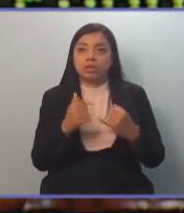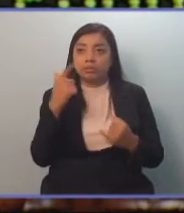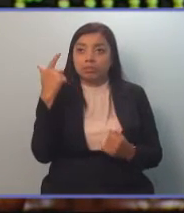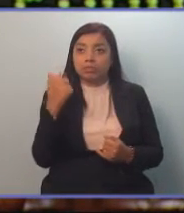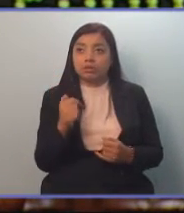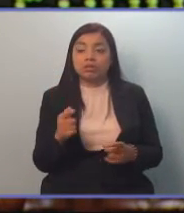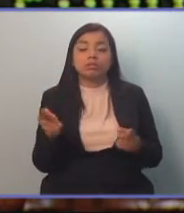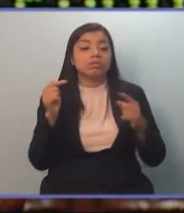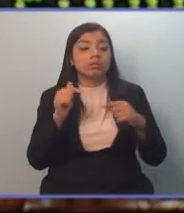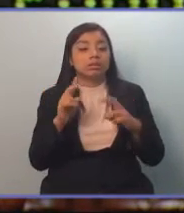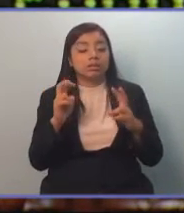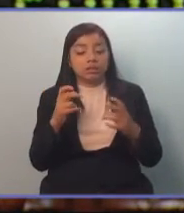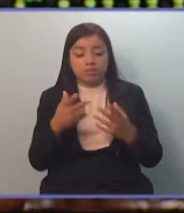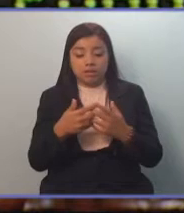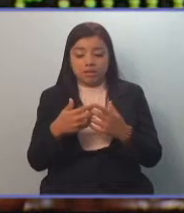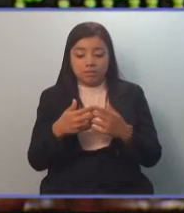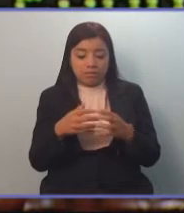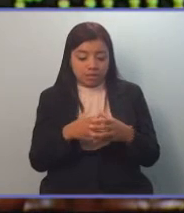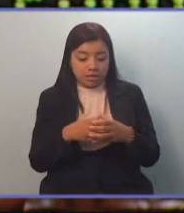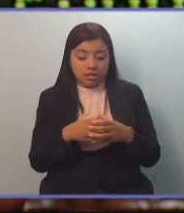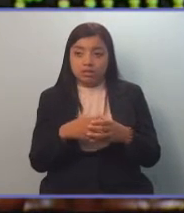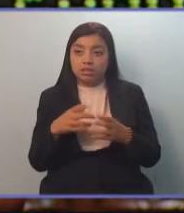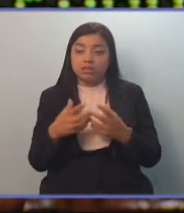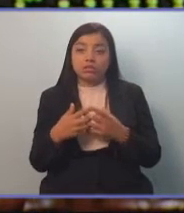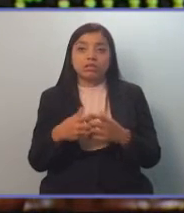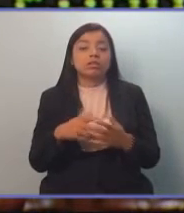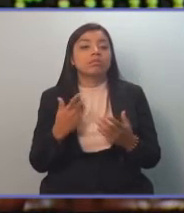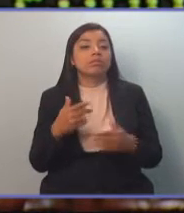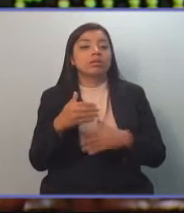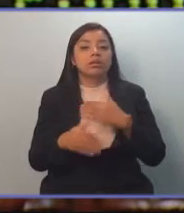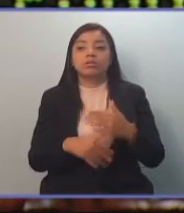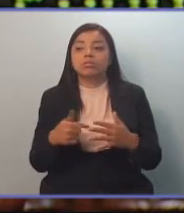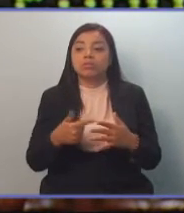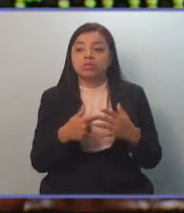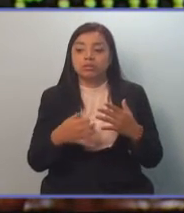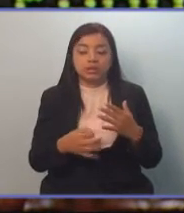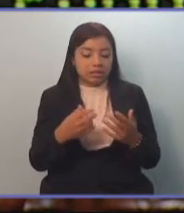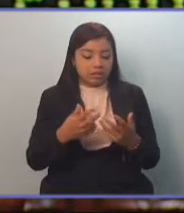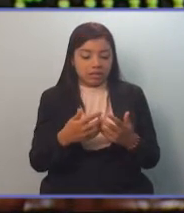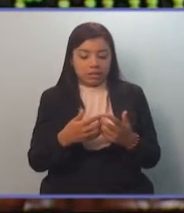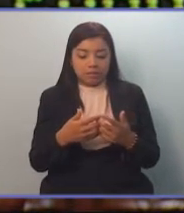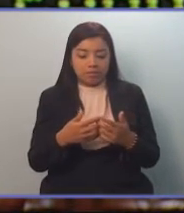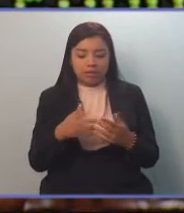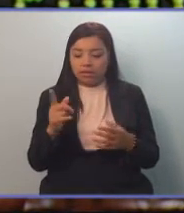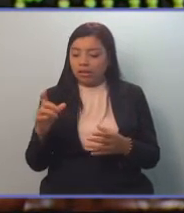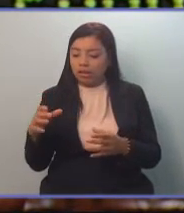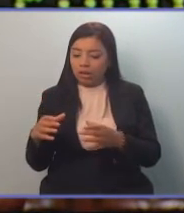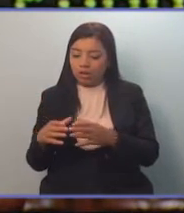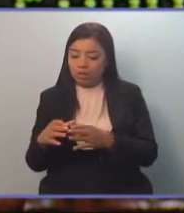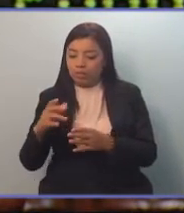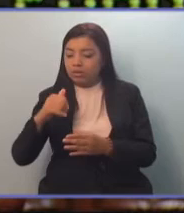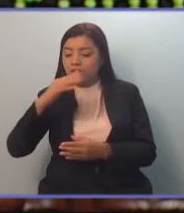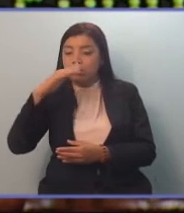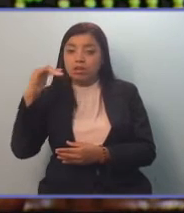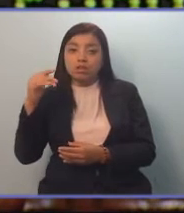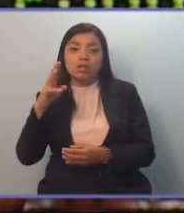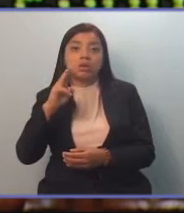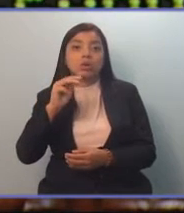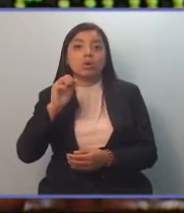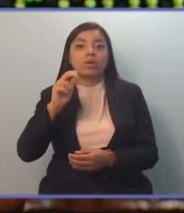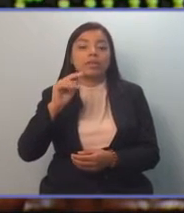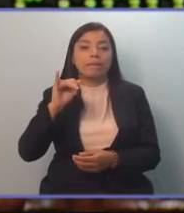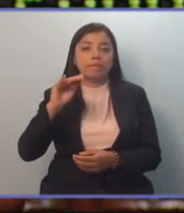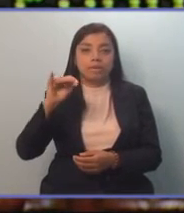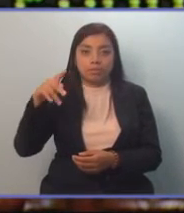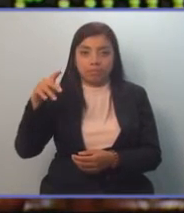el caso de la micro y pequeña empresa, la constancia de calificación de empresa emitida por la Comisión Nacional de Micro y Pequeña